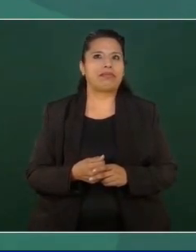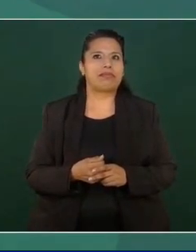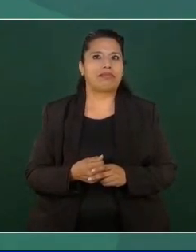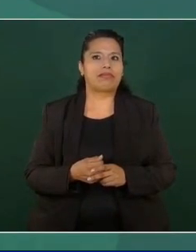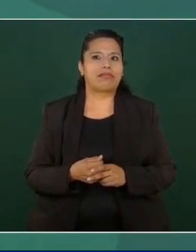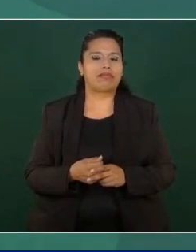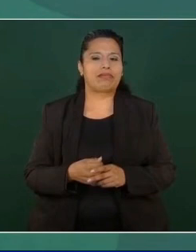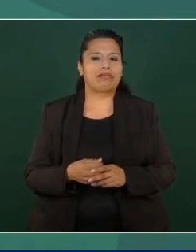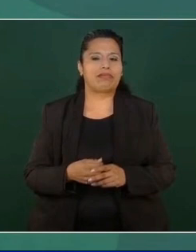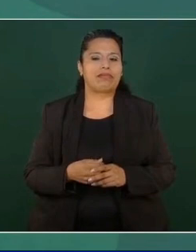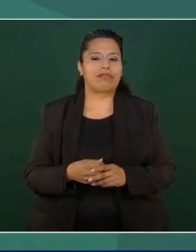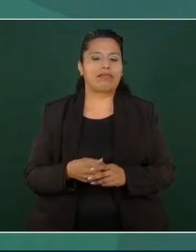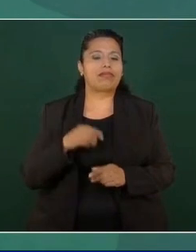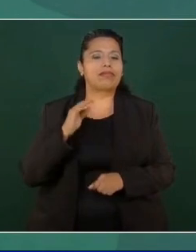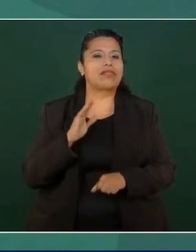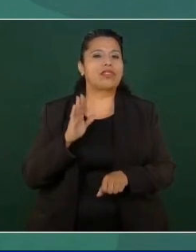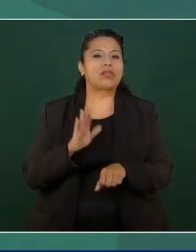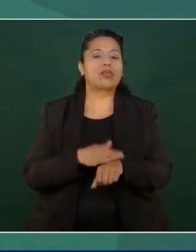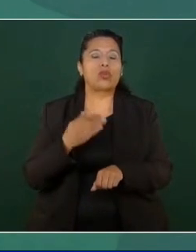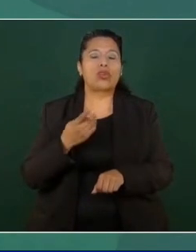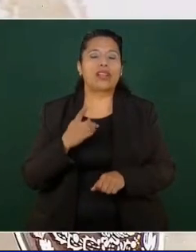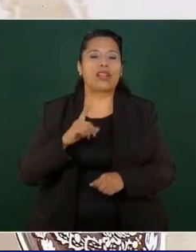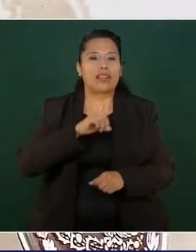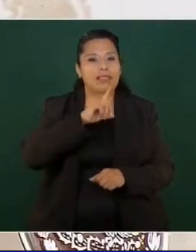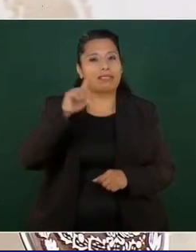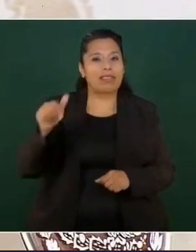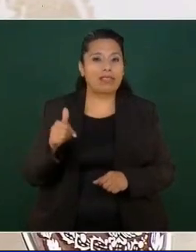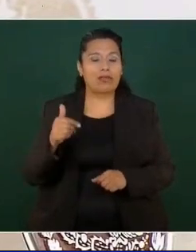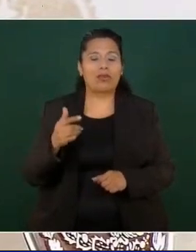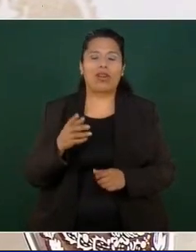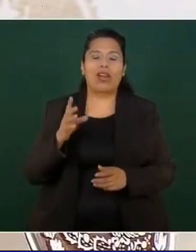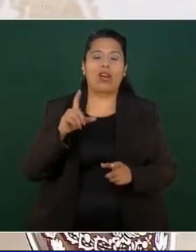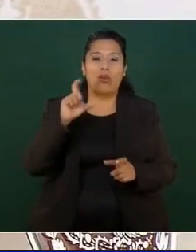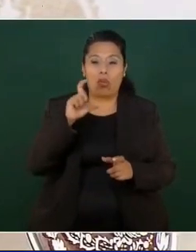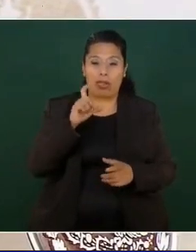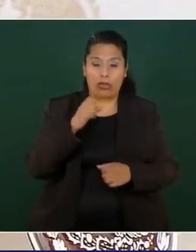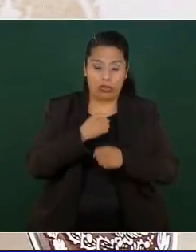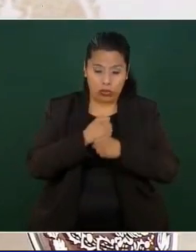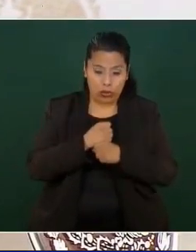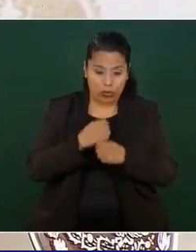para enfrentar esa crisis convirtieron las deudas